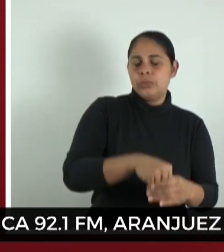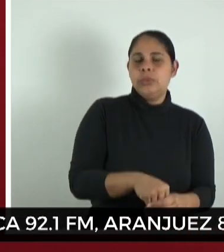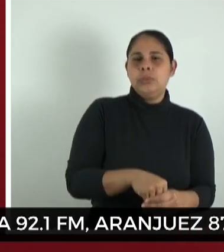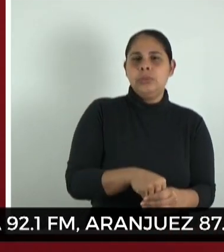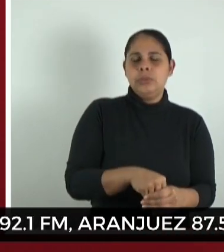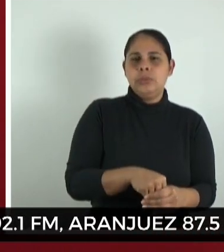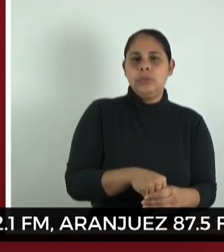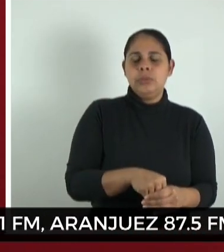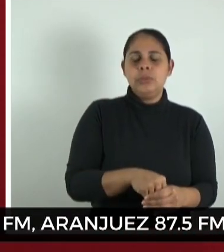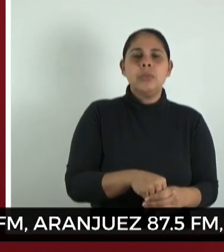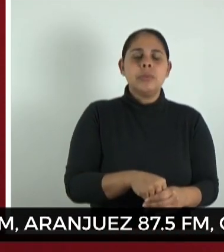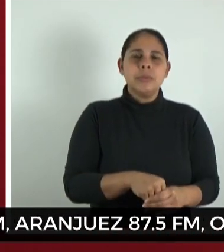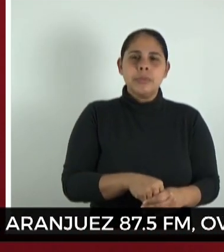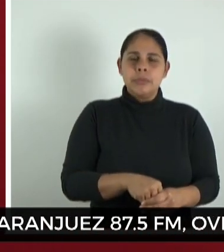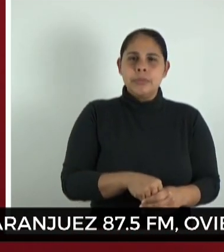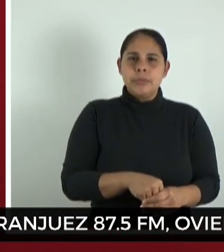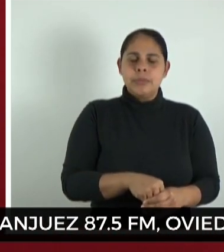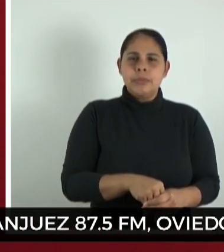Ponga toda